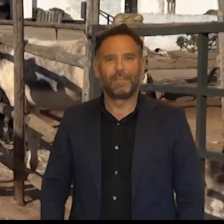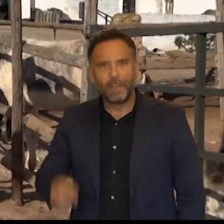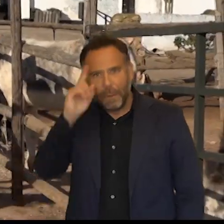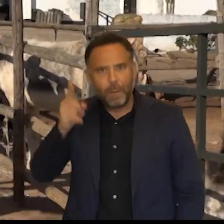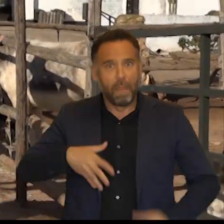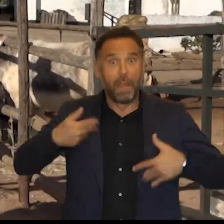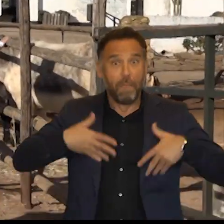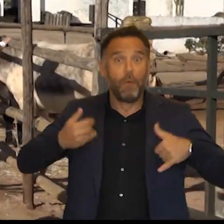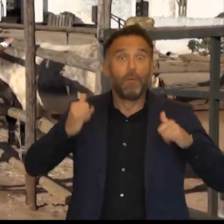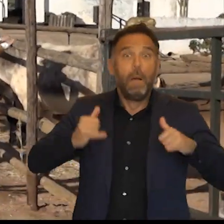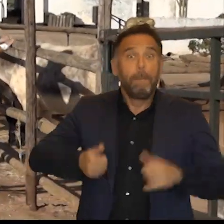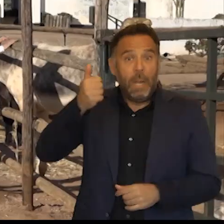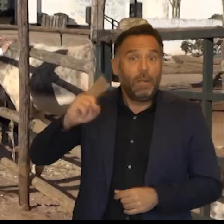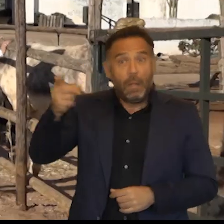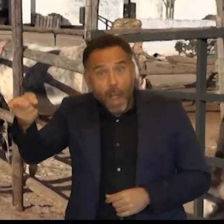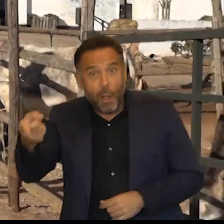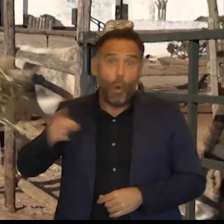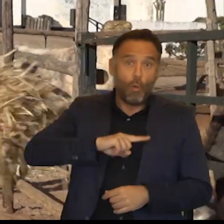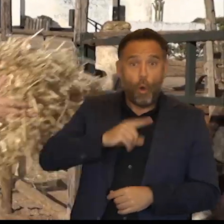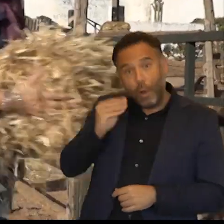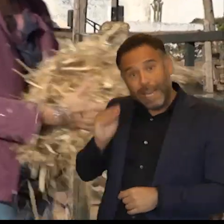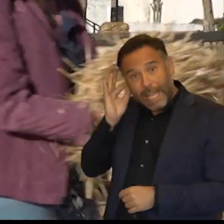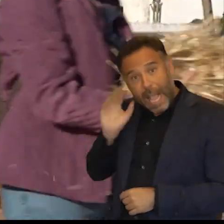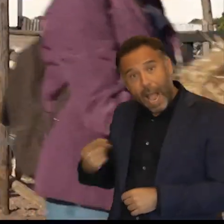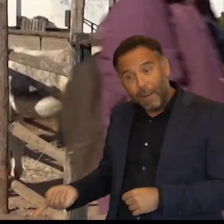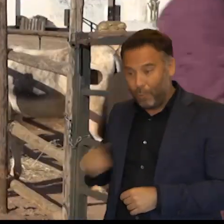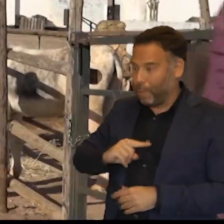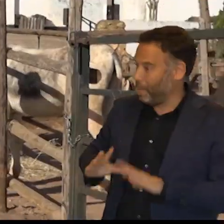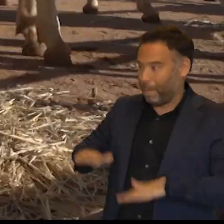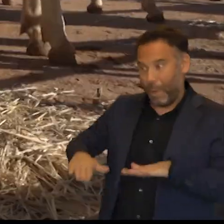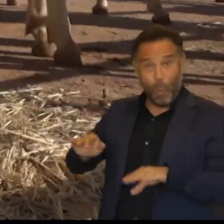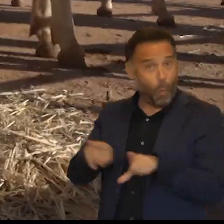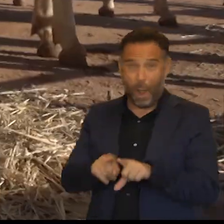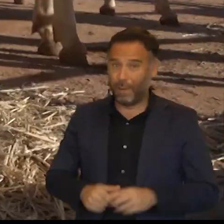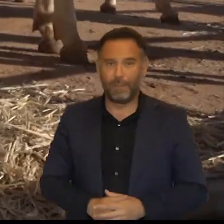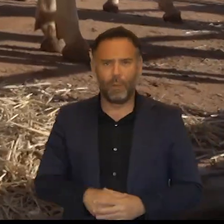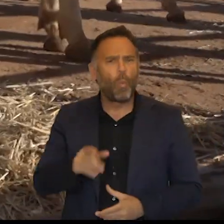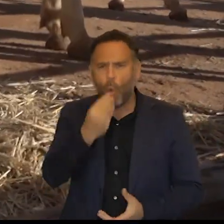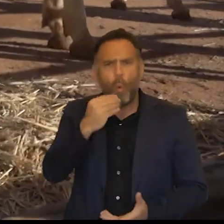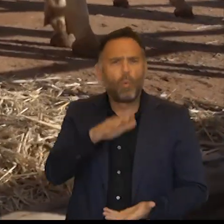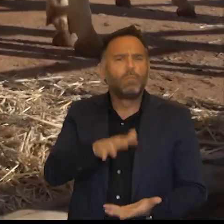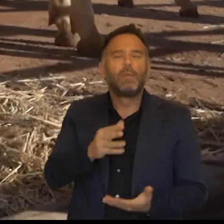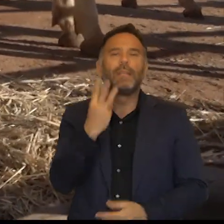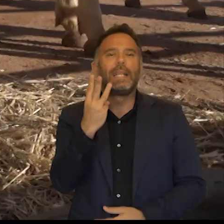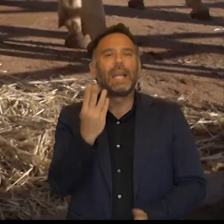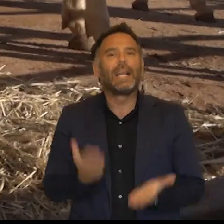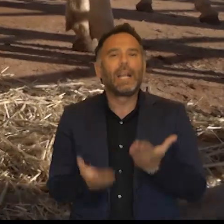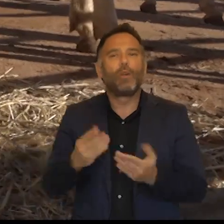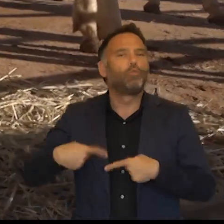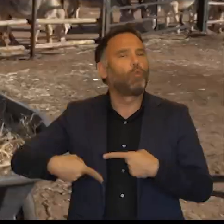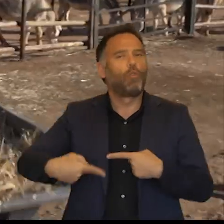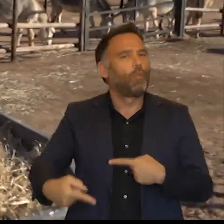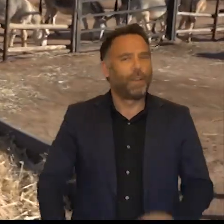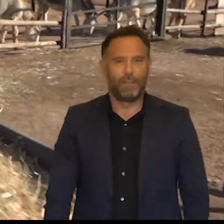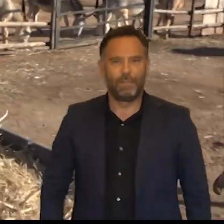Yo no sé quién está disfrutando más, ni la niña o yo. ¿Cuántas pajas pueden comerse? Unos 3 kilos